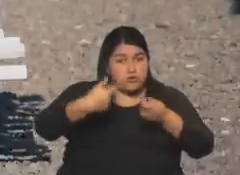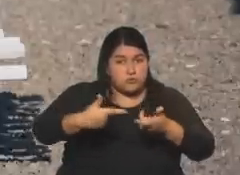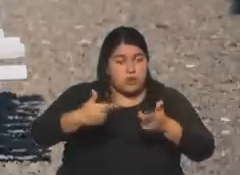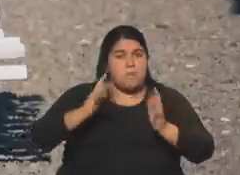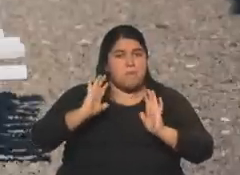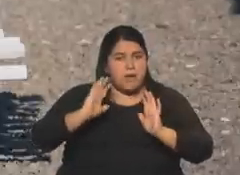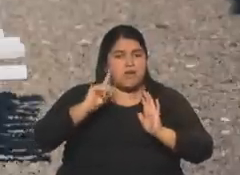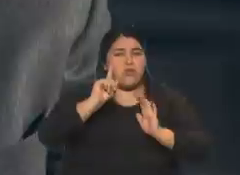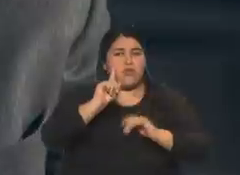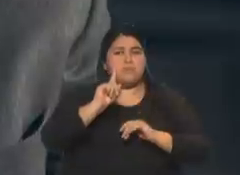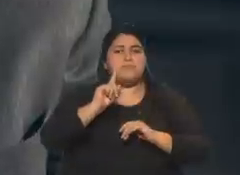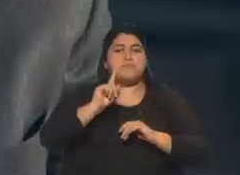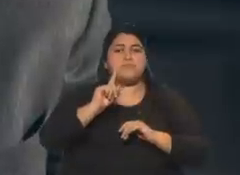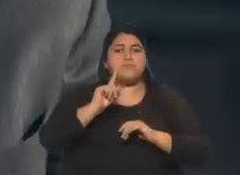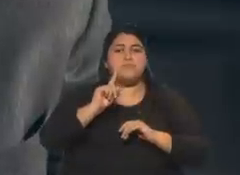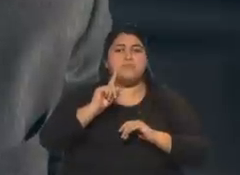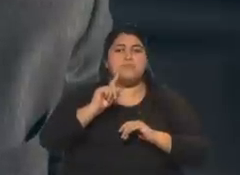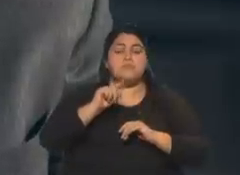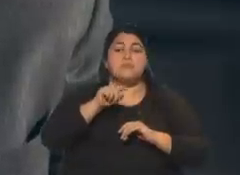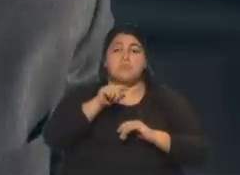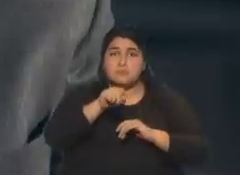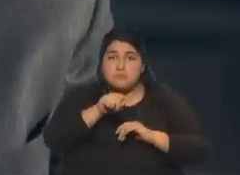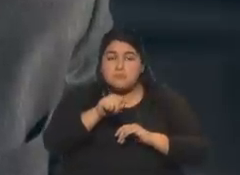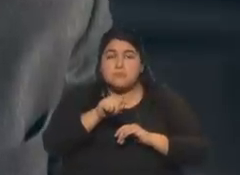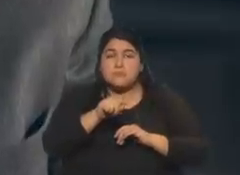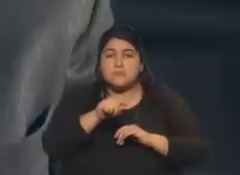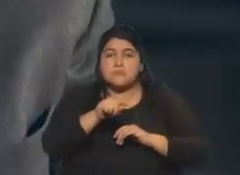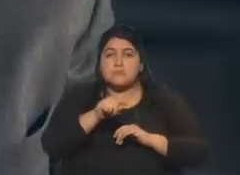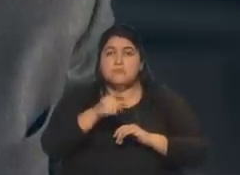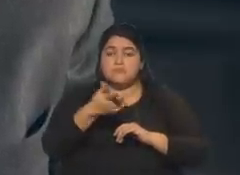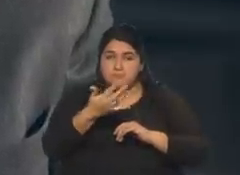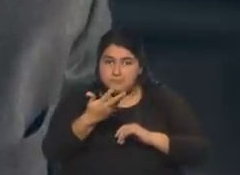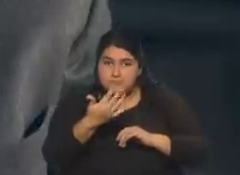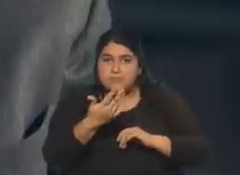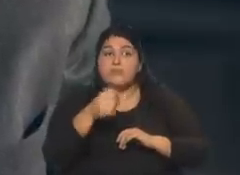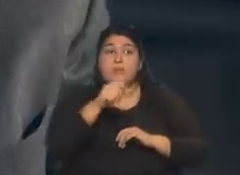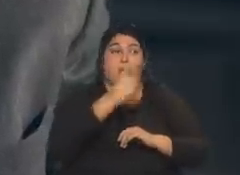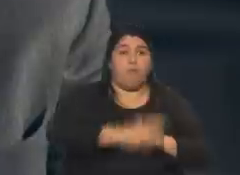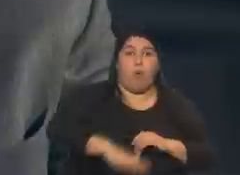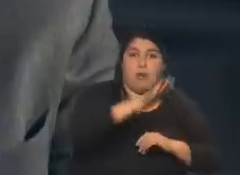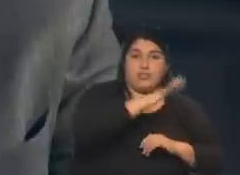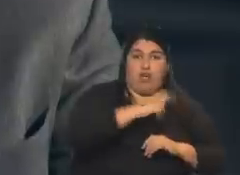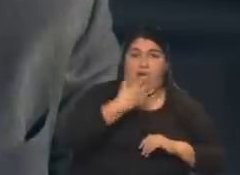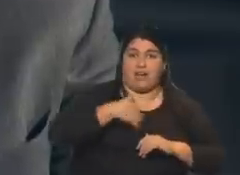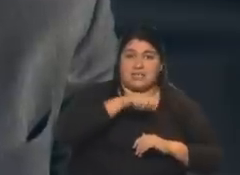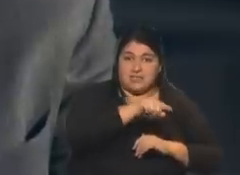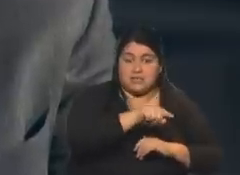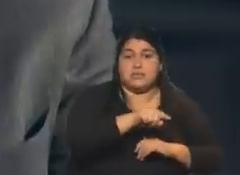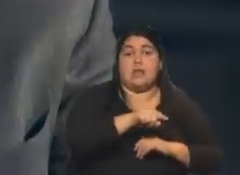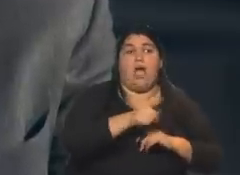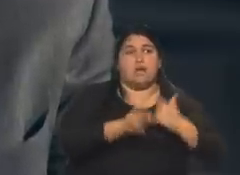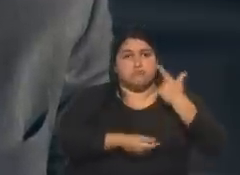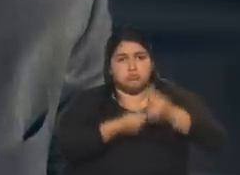permitirían justamente hacer, digamos, que la población argentina goce de